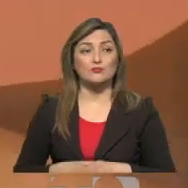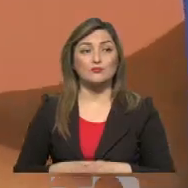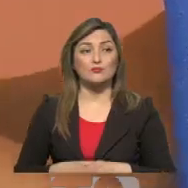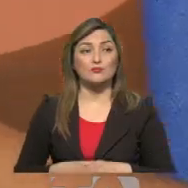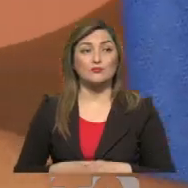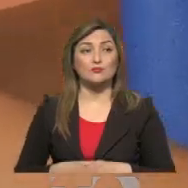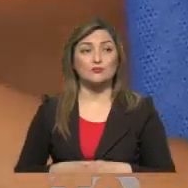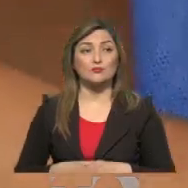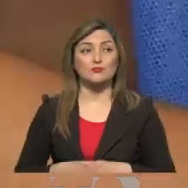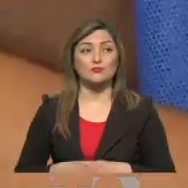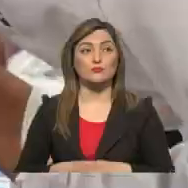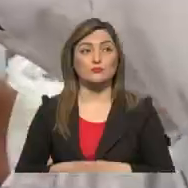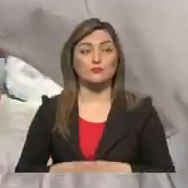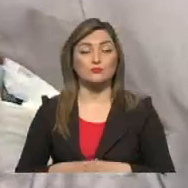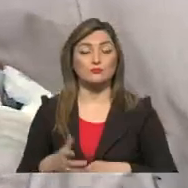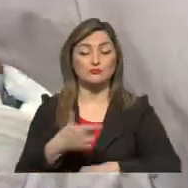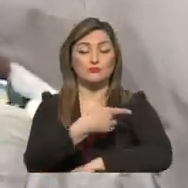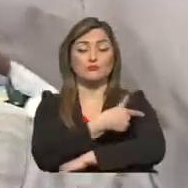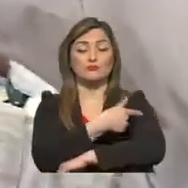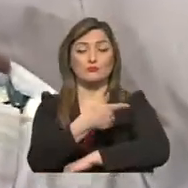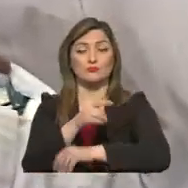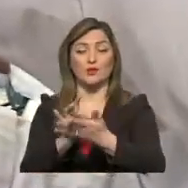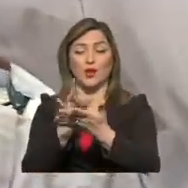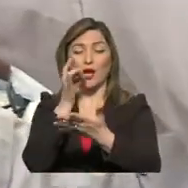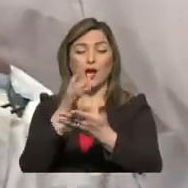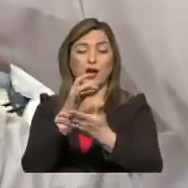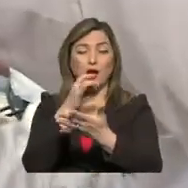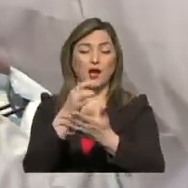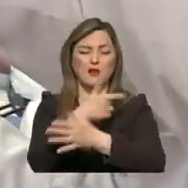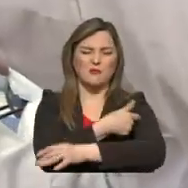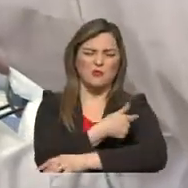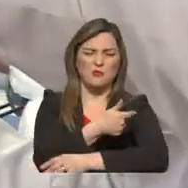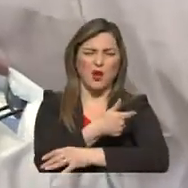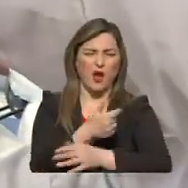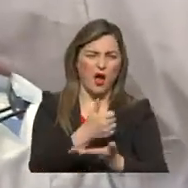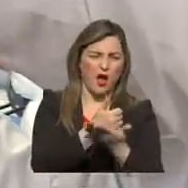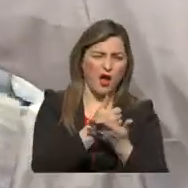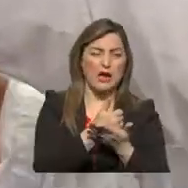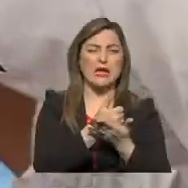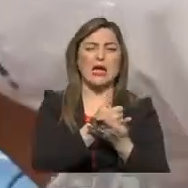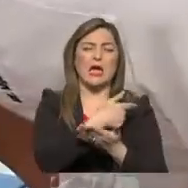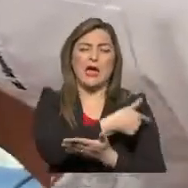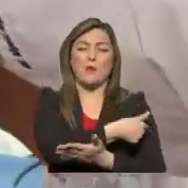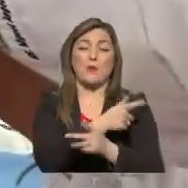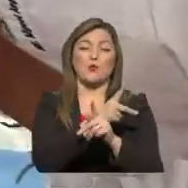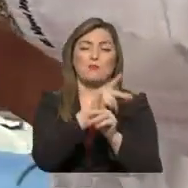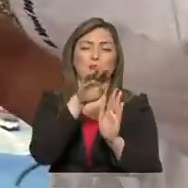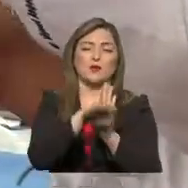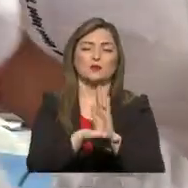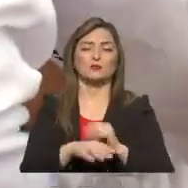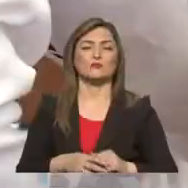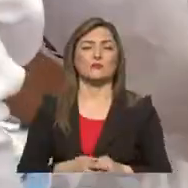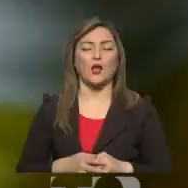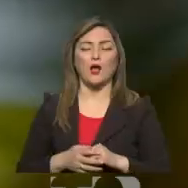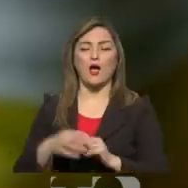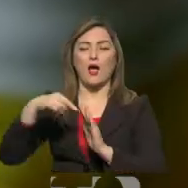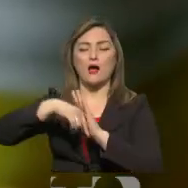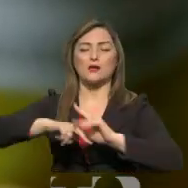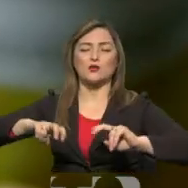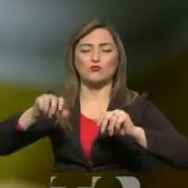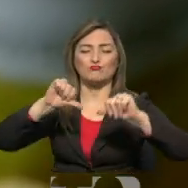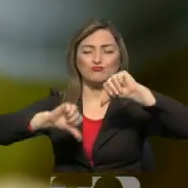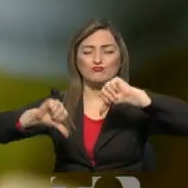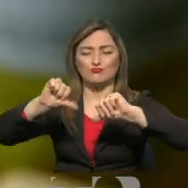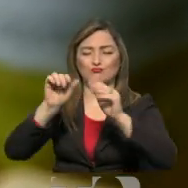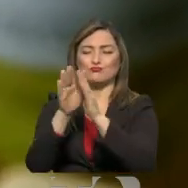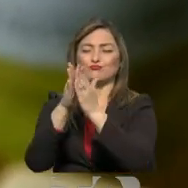vacunas contra el COVID-19. Según una publicación reciente que salió en esta prestigiosa revista Annals of Rheumatic Diseases, esta